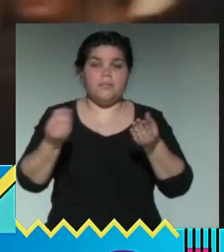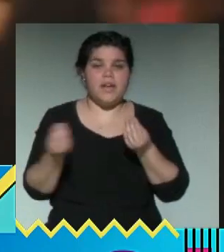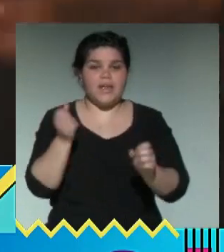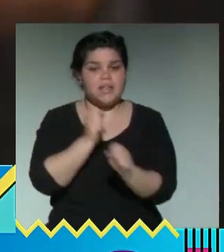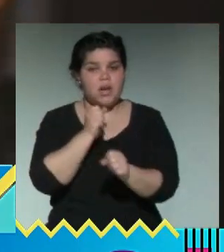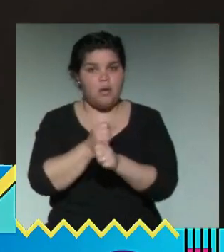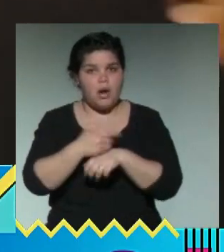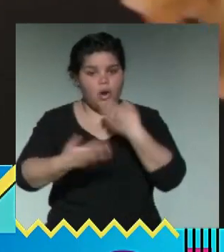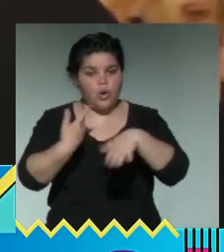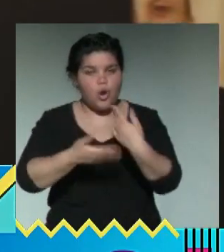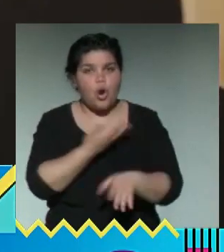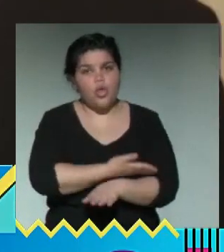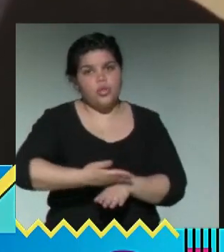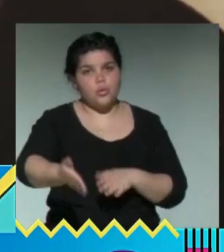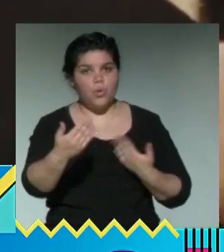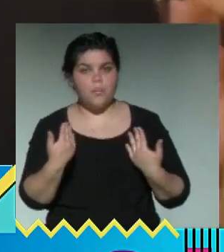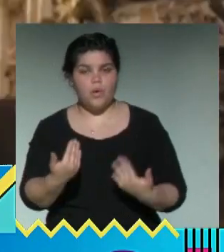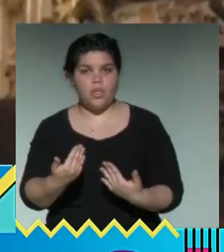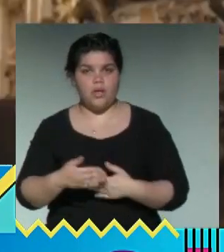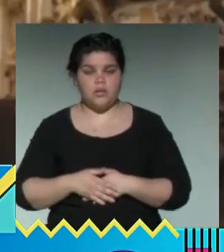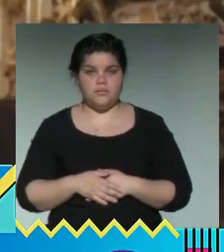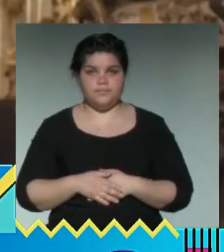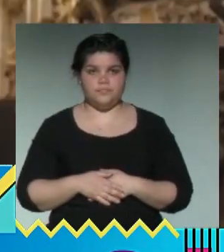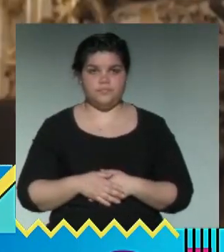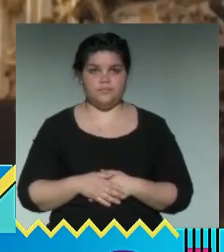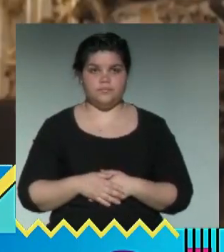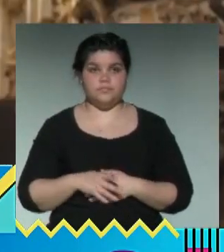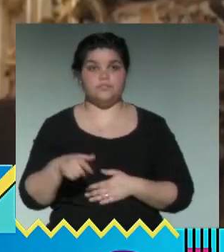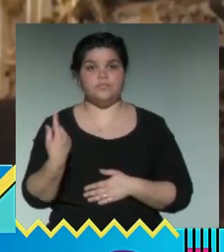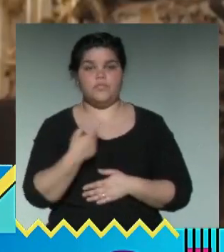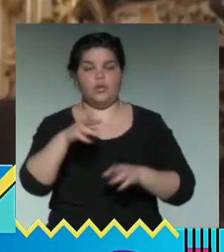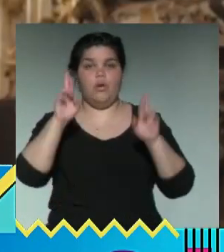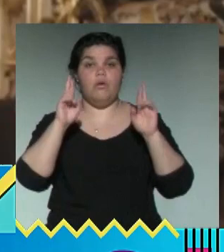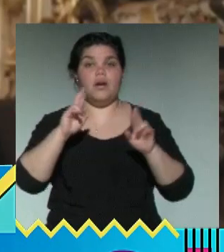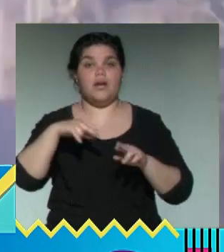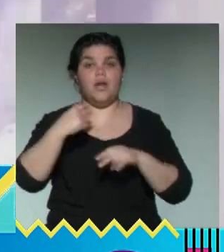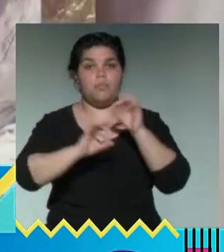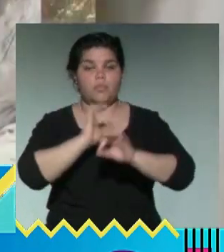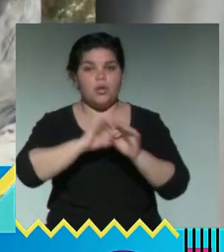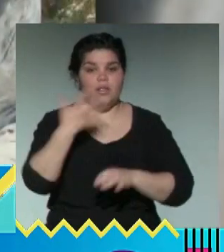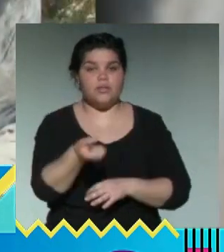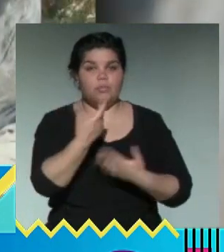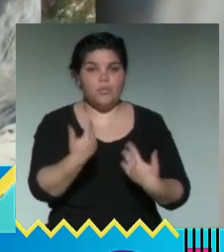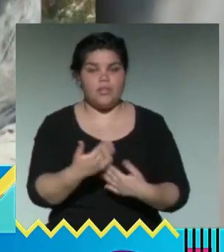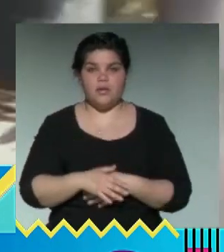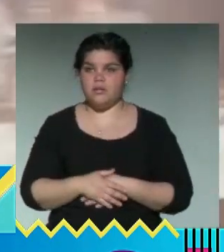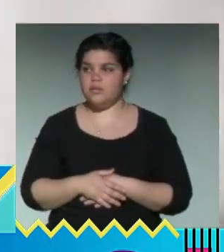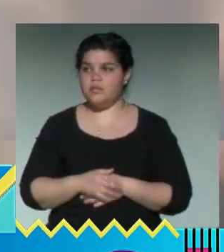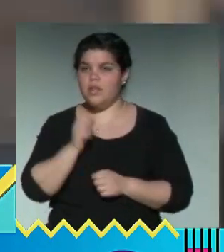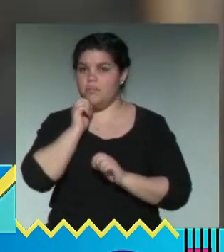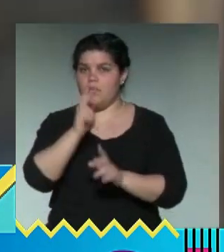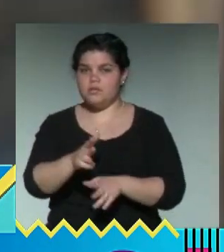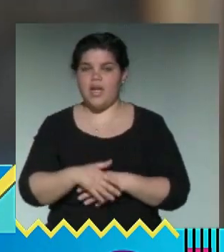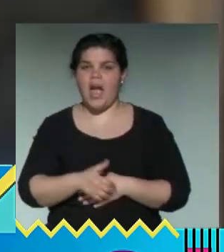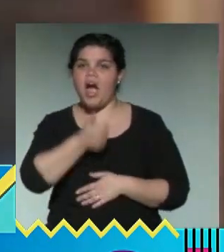lo que tratamos con el proyecto. Llegar a desarrollar. Para ponerlo en palabras así, el tema de llevar